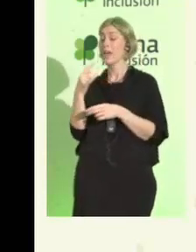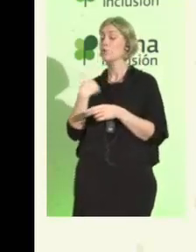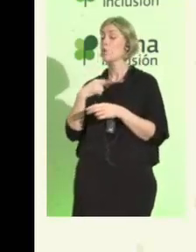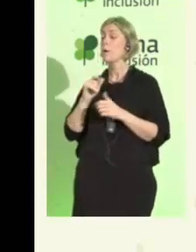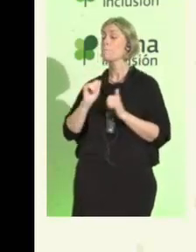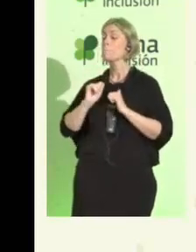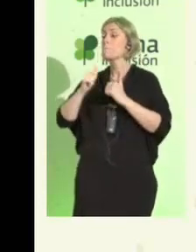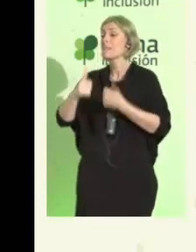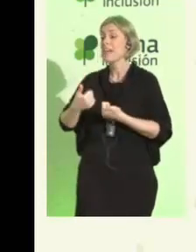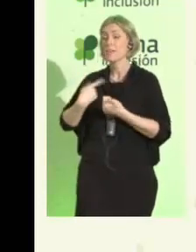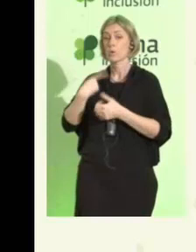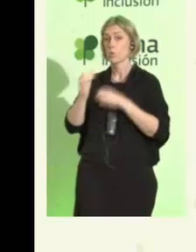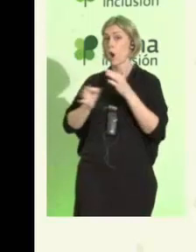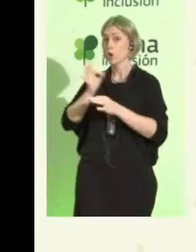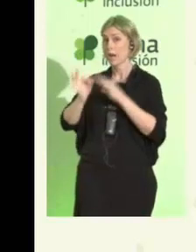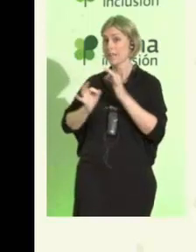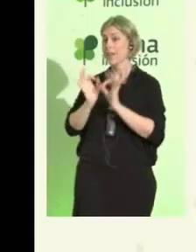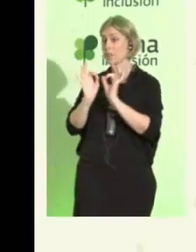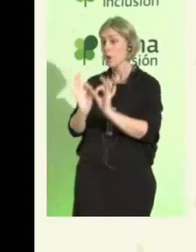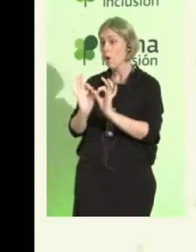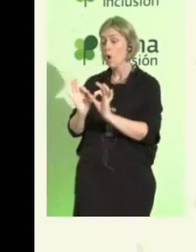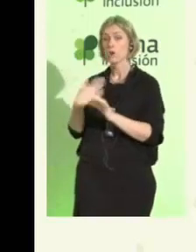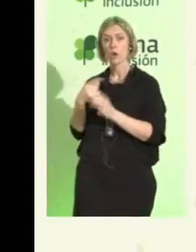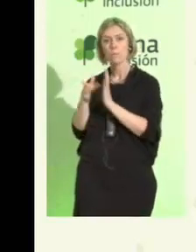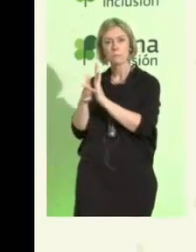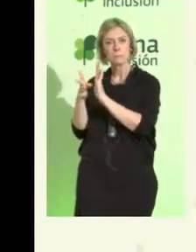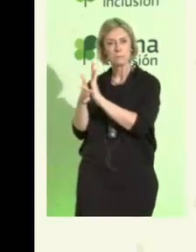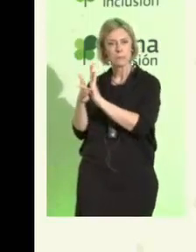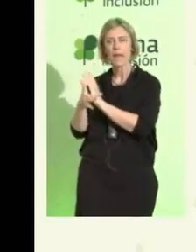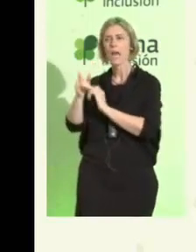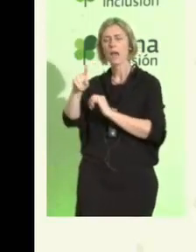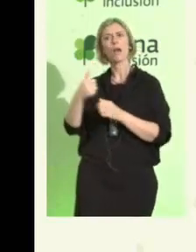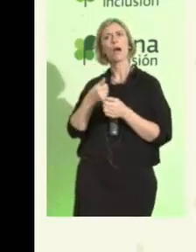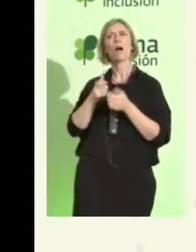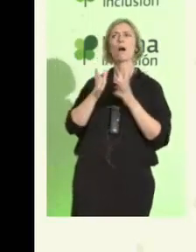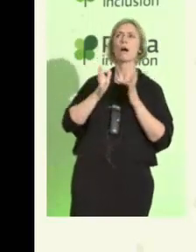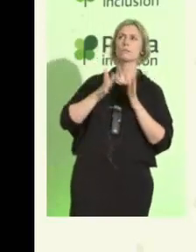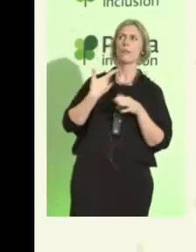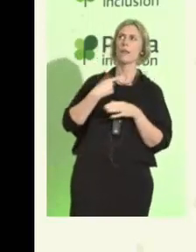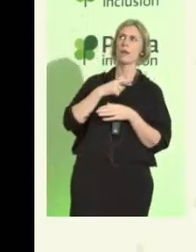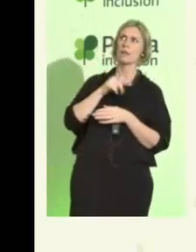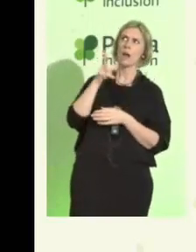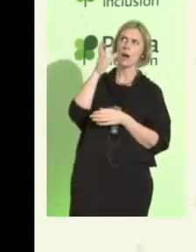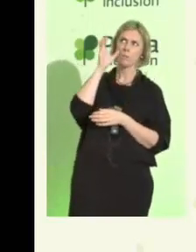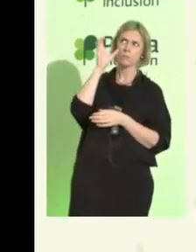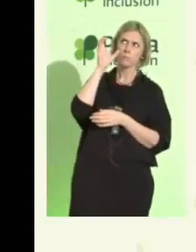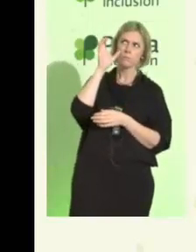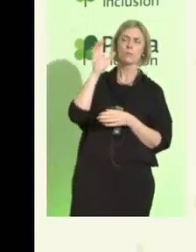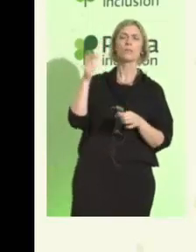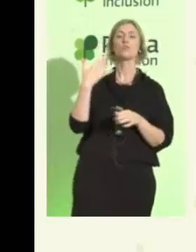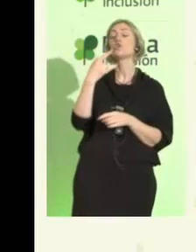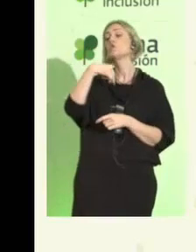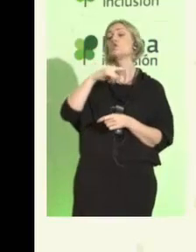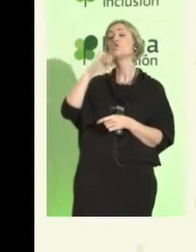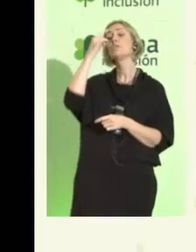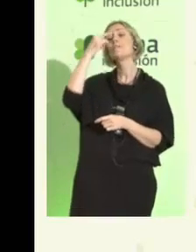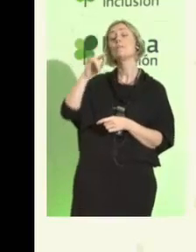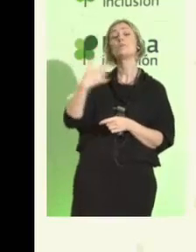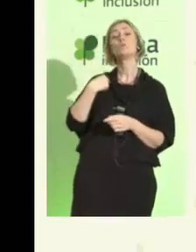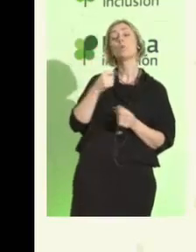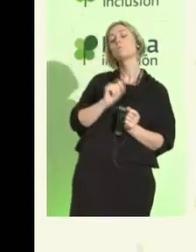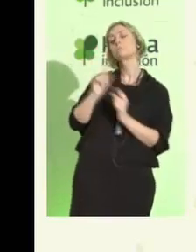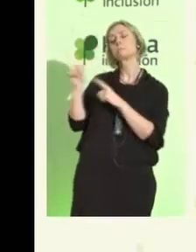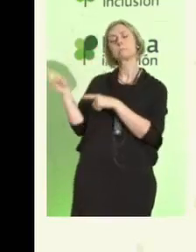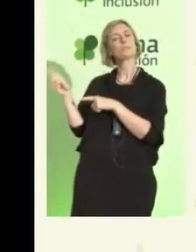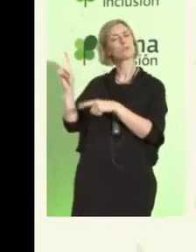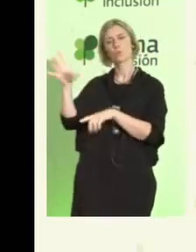Estaba muy encantada con lo que estamos haciendo. Y le hablé de que Sabemos que no quieres trasladarte, pero podemos ayudarte de